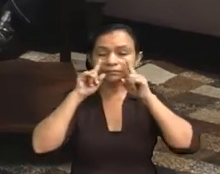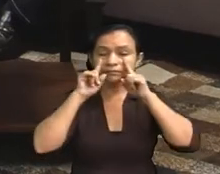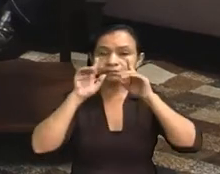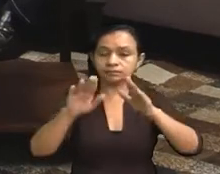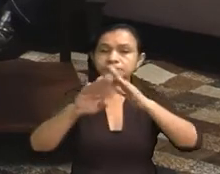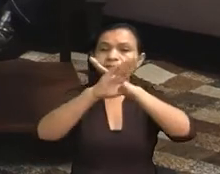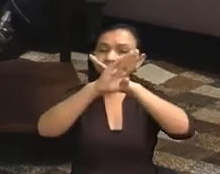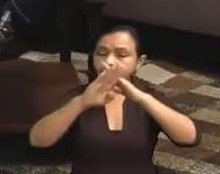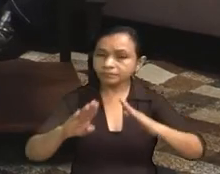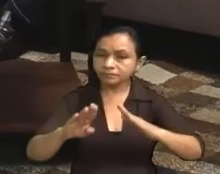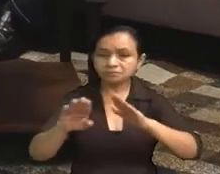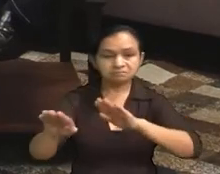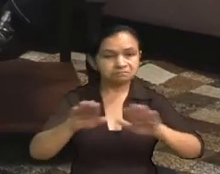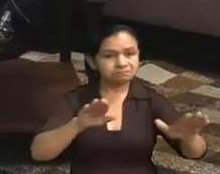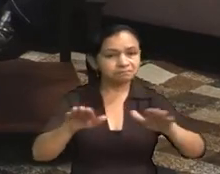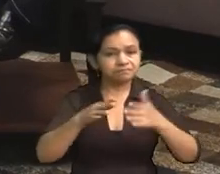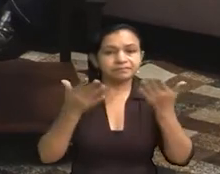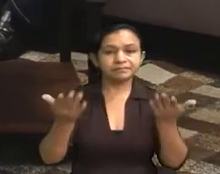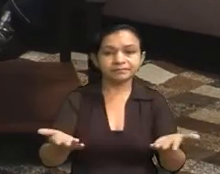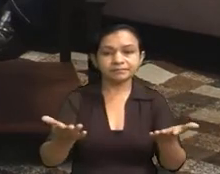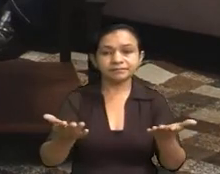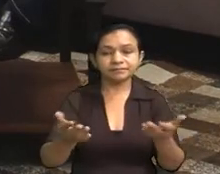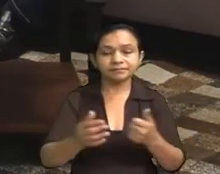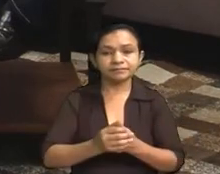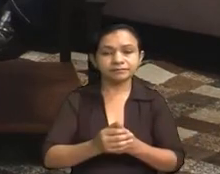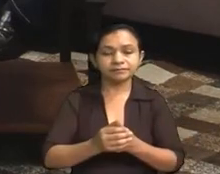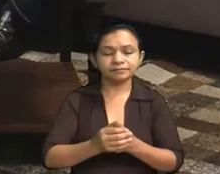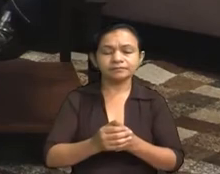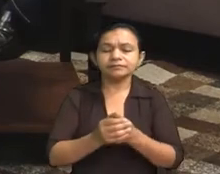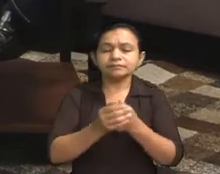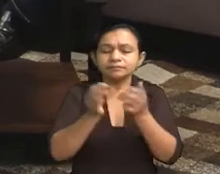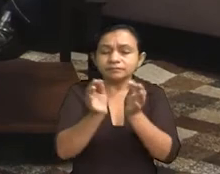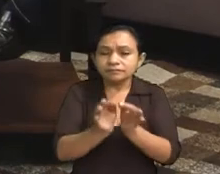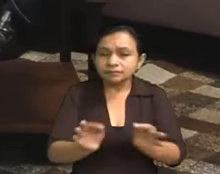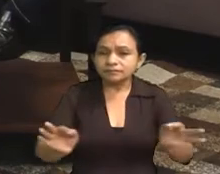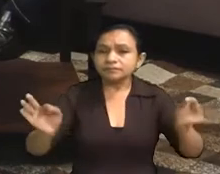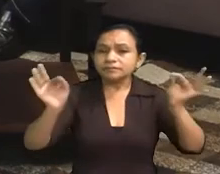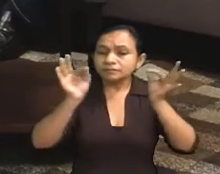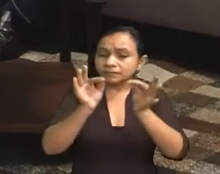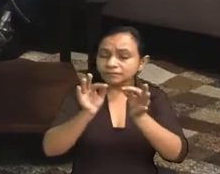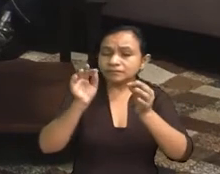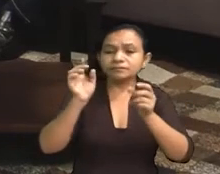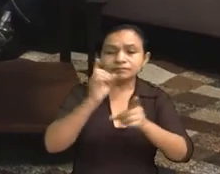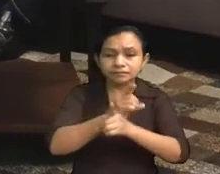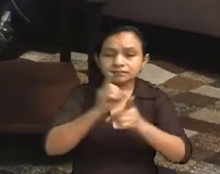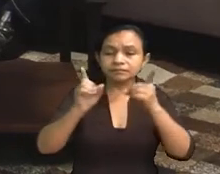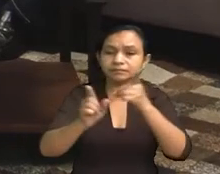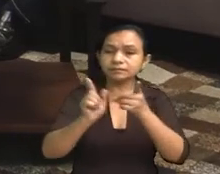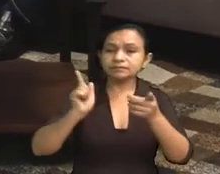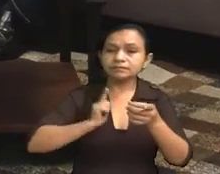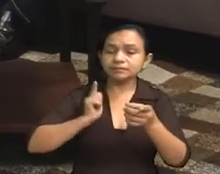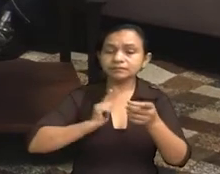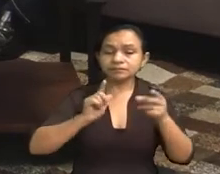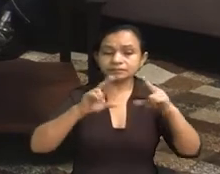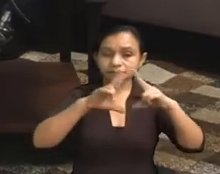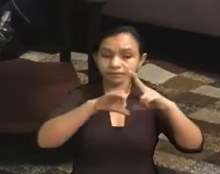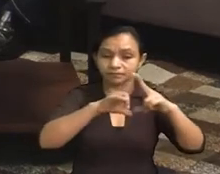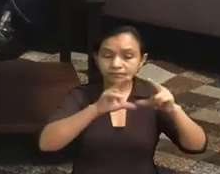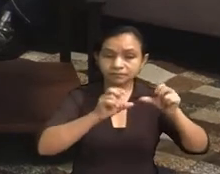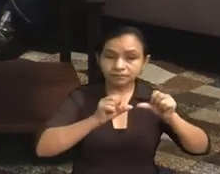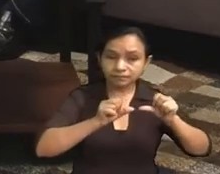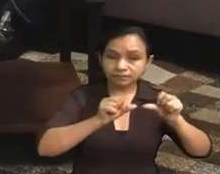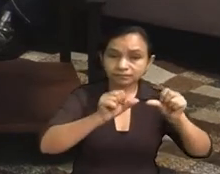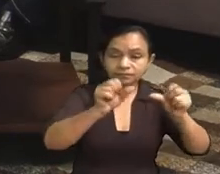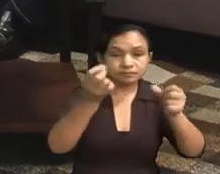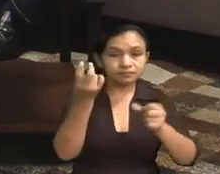paz. O sea, es una condición sine qua non para que el país avance, para que